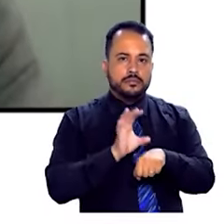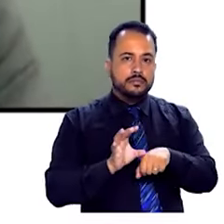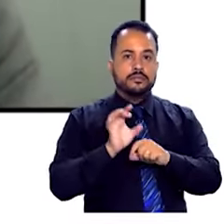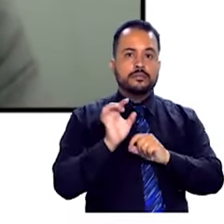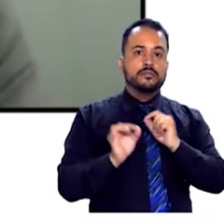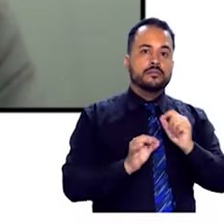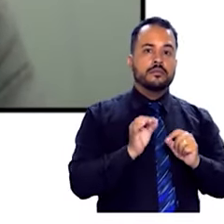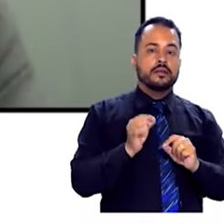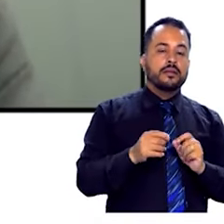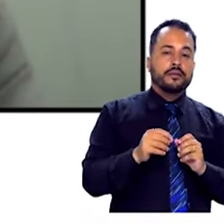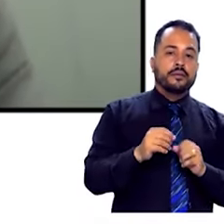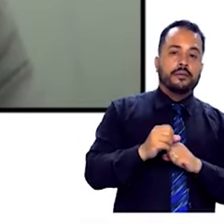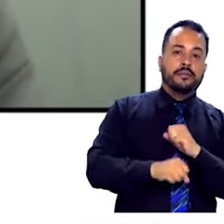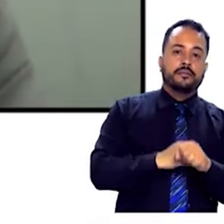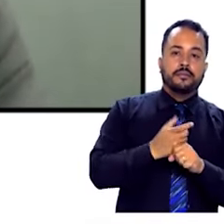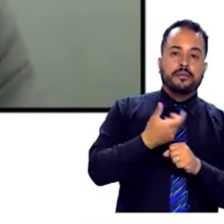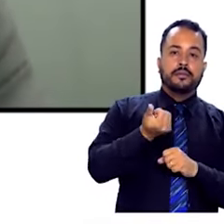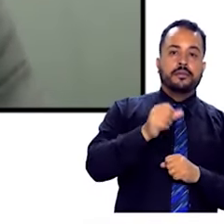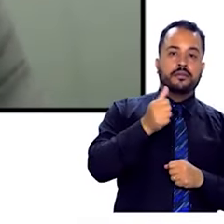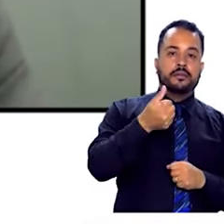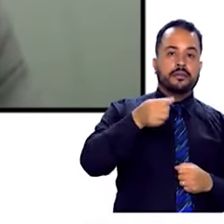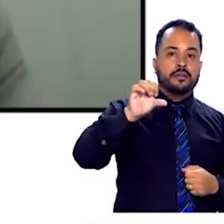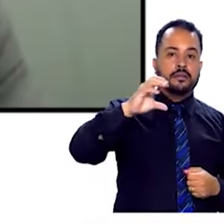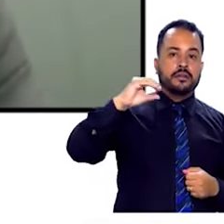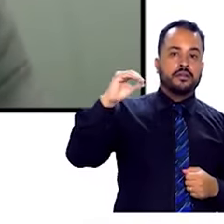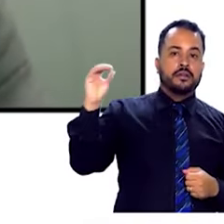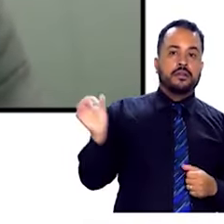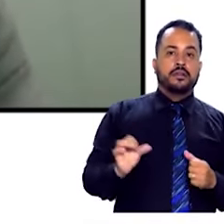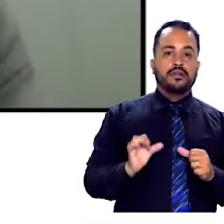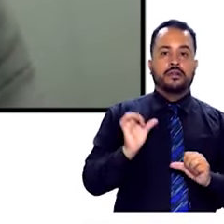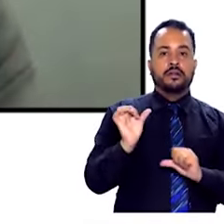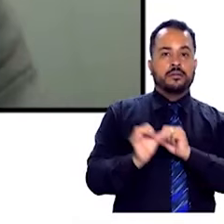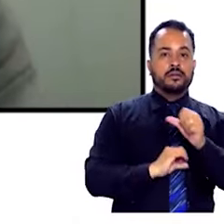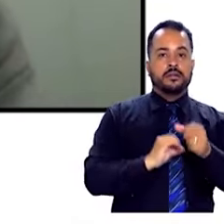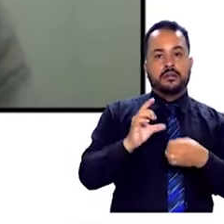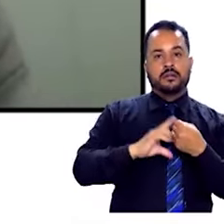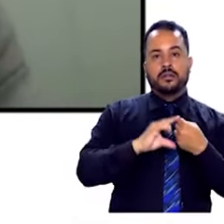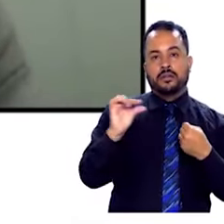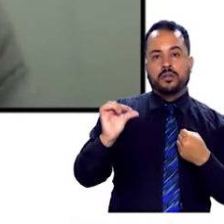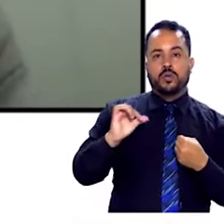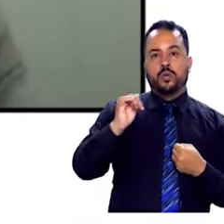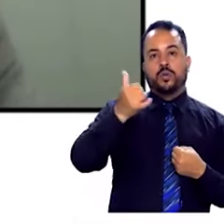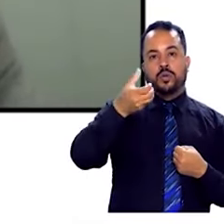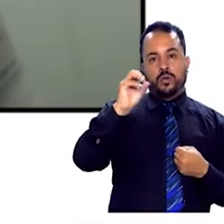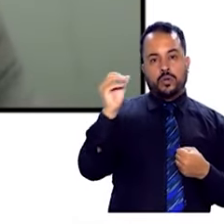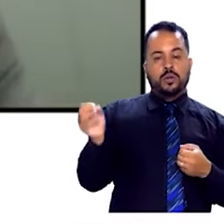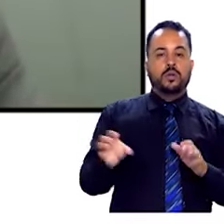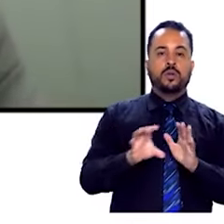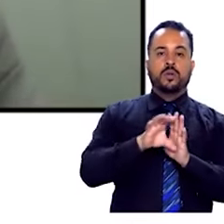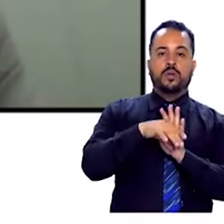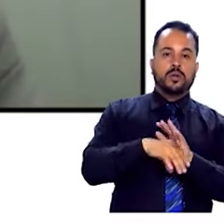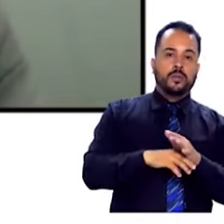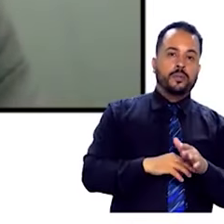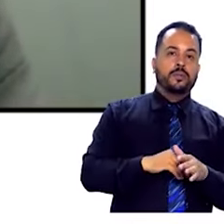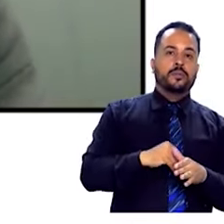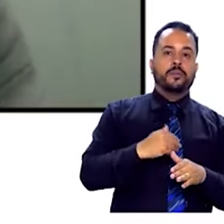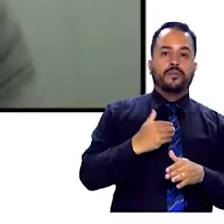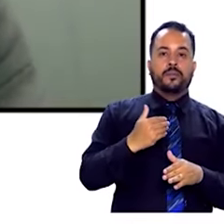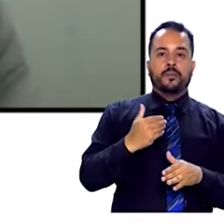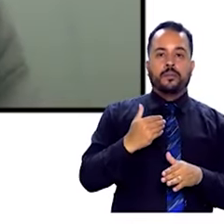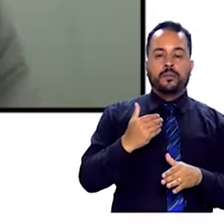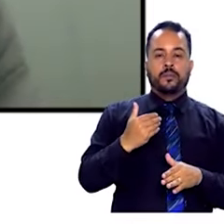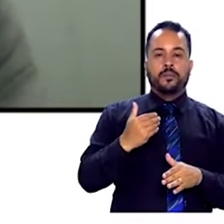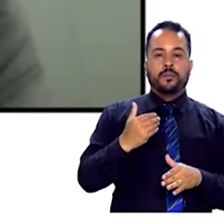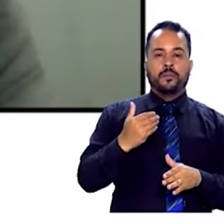modifica del ículo 2 deldo procesal civil comercial de na es dec el cer